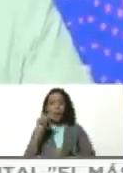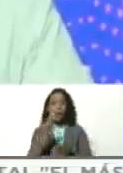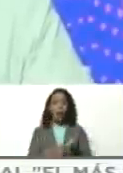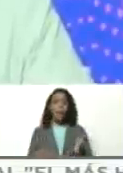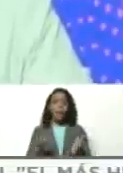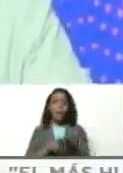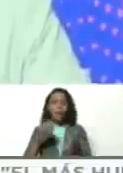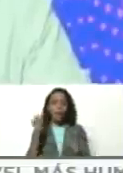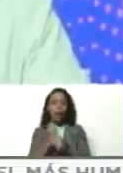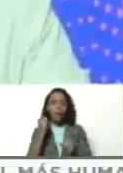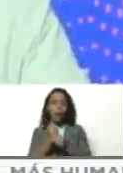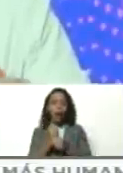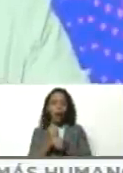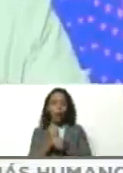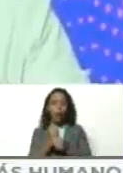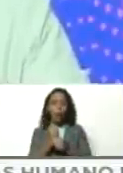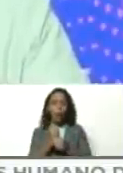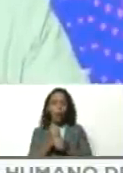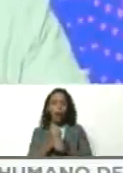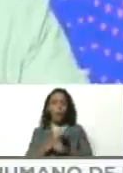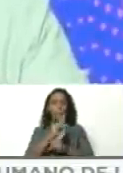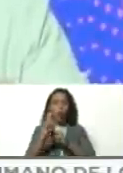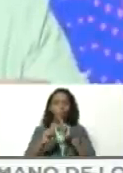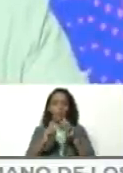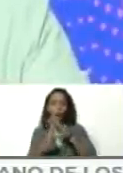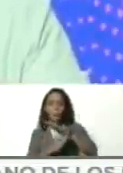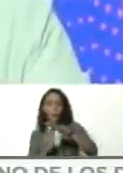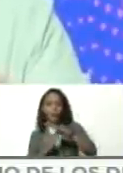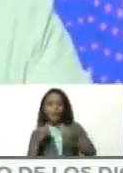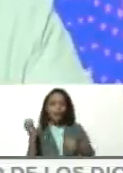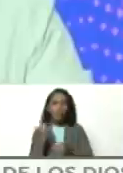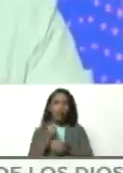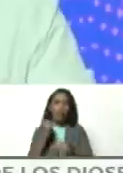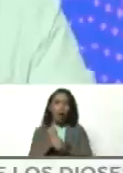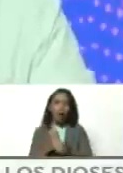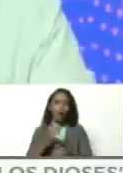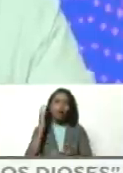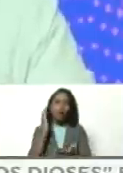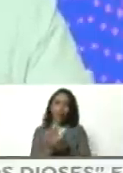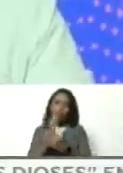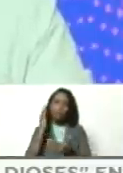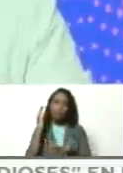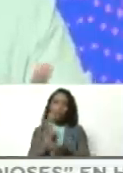trabajo sindical. La consulta a las bases trabajadoras,